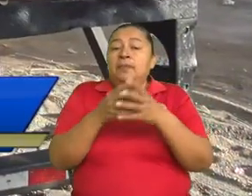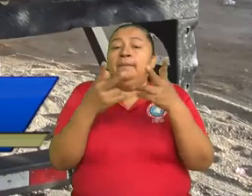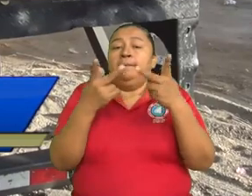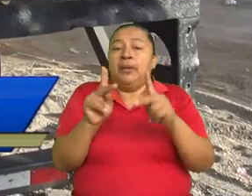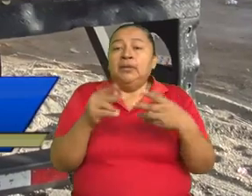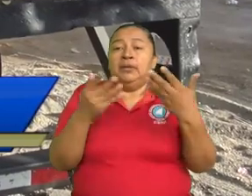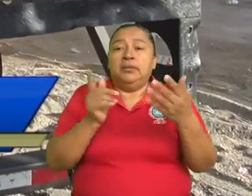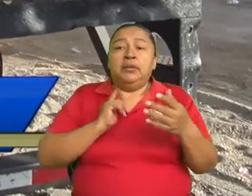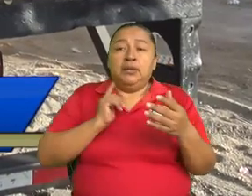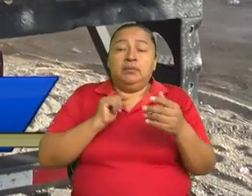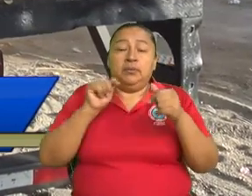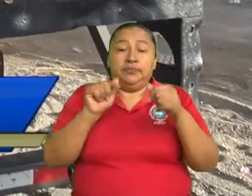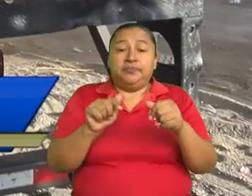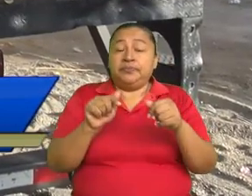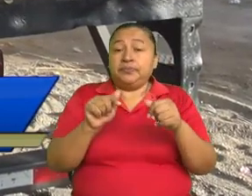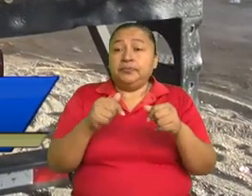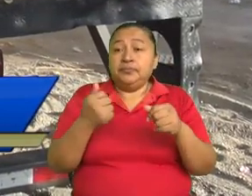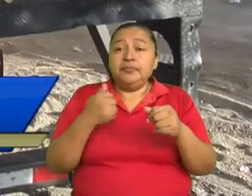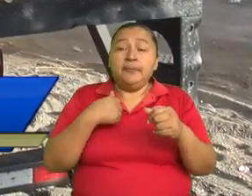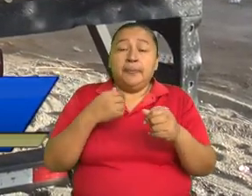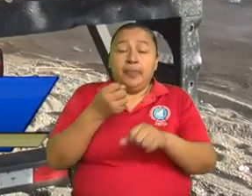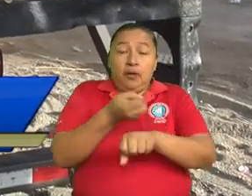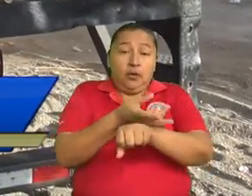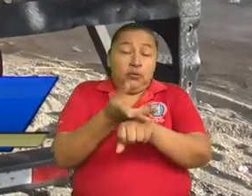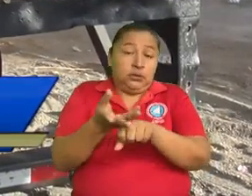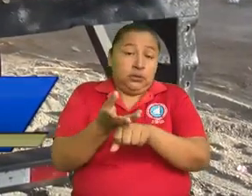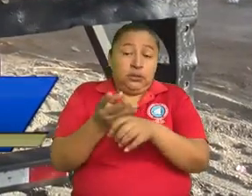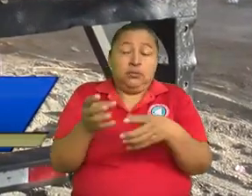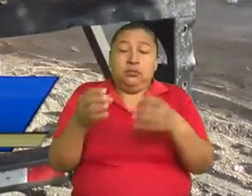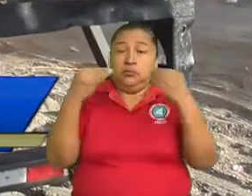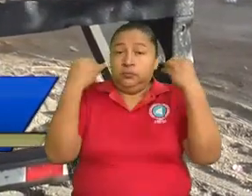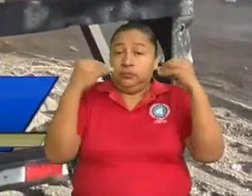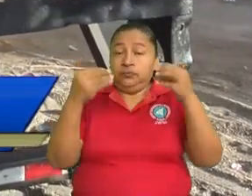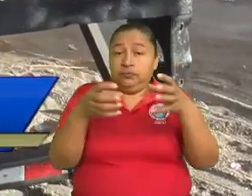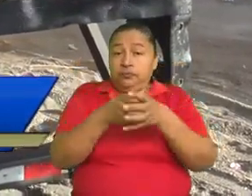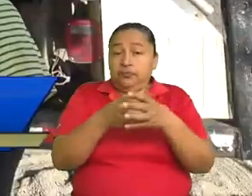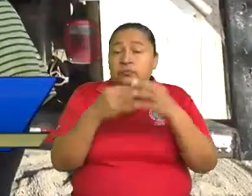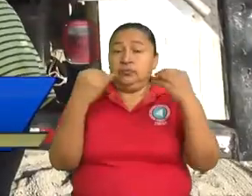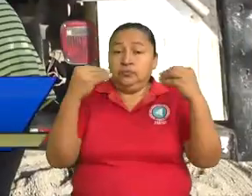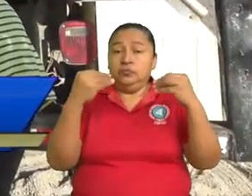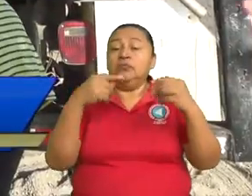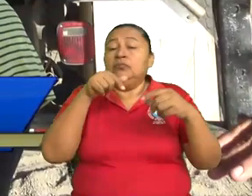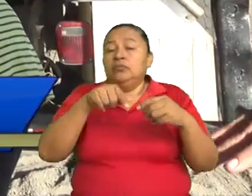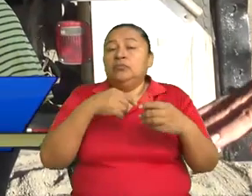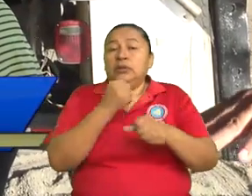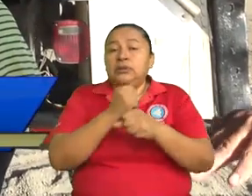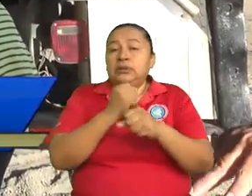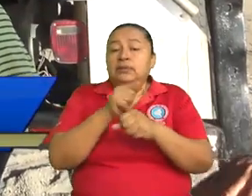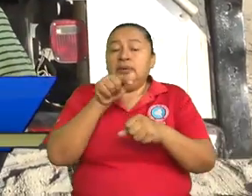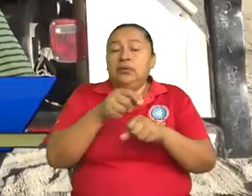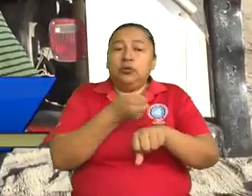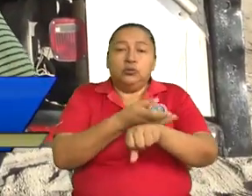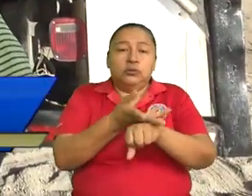tenemos el tema de las consejerías de comunidades educativas, que es el que se trabaja con la parte